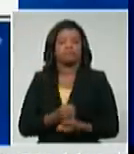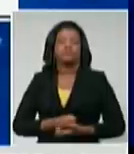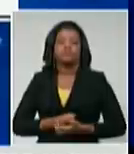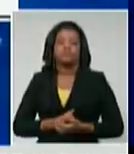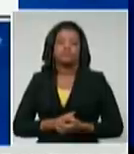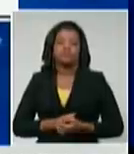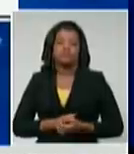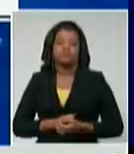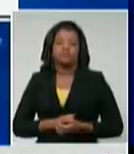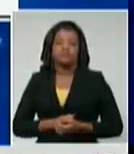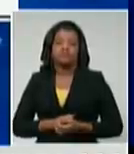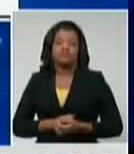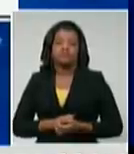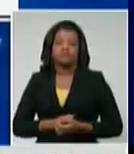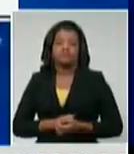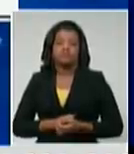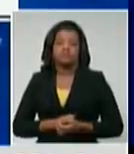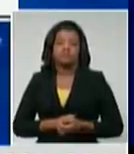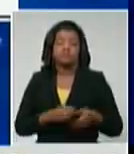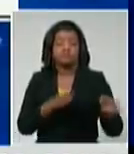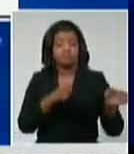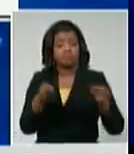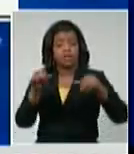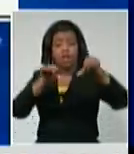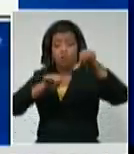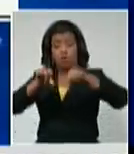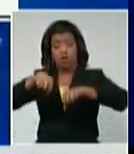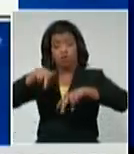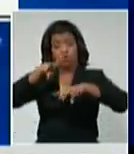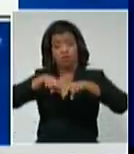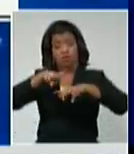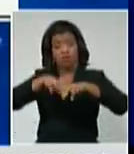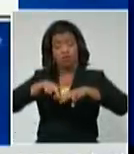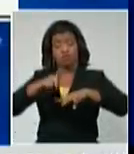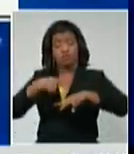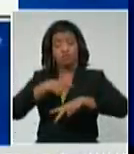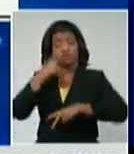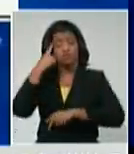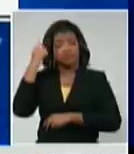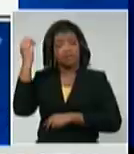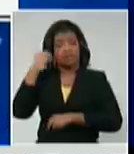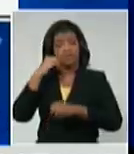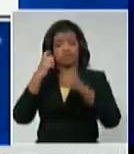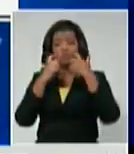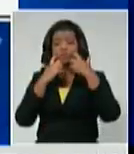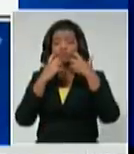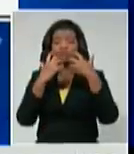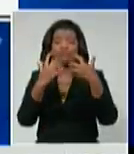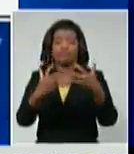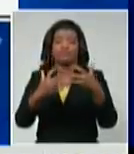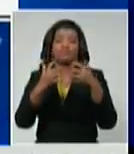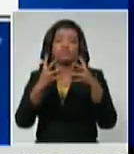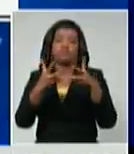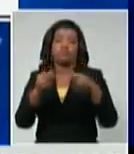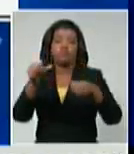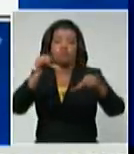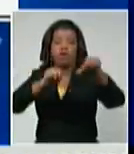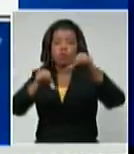y los de La Habana, que sabemos la importancia y el número de laboratorios